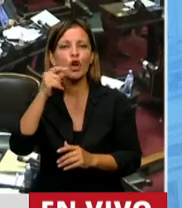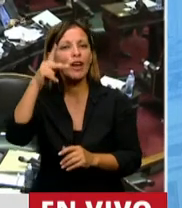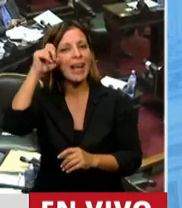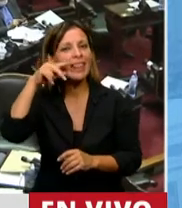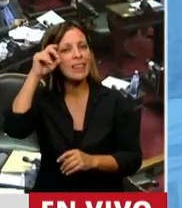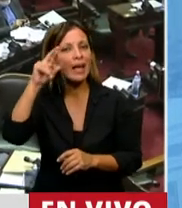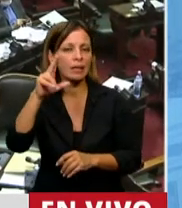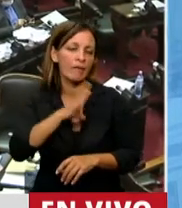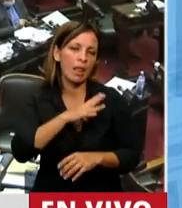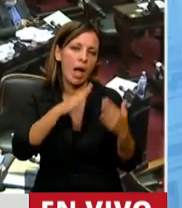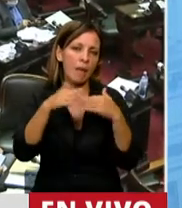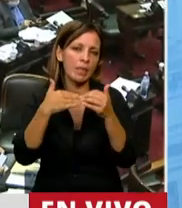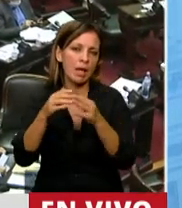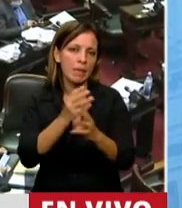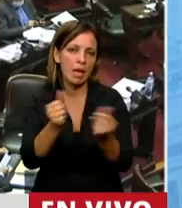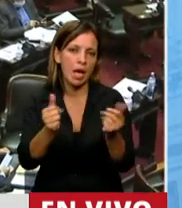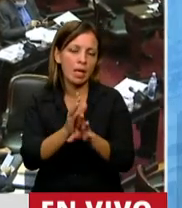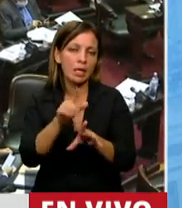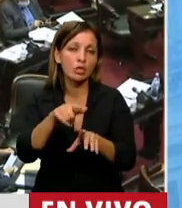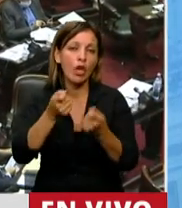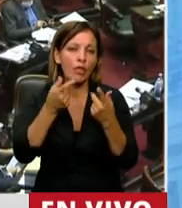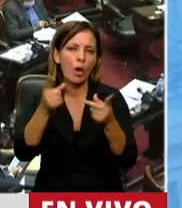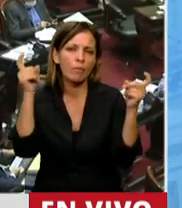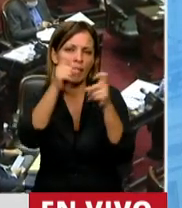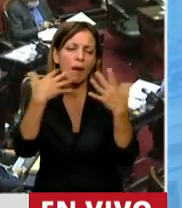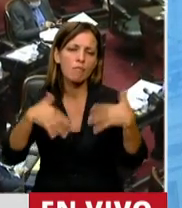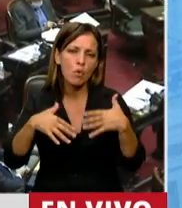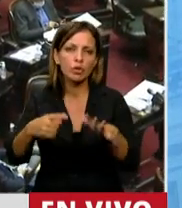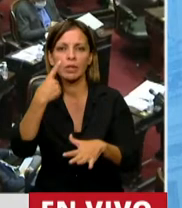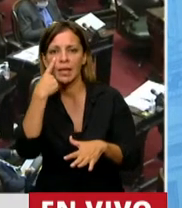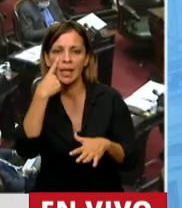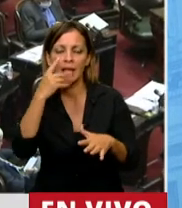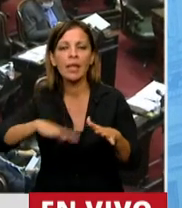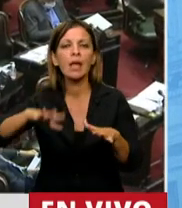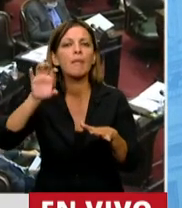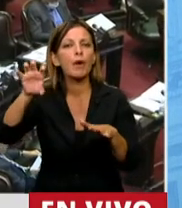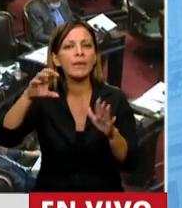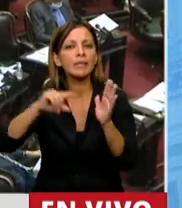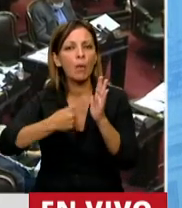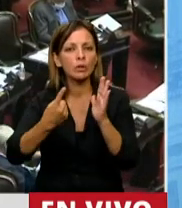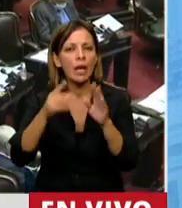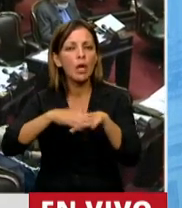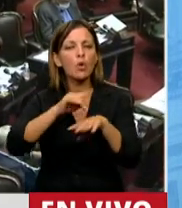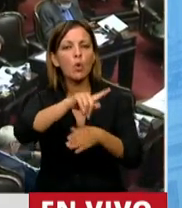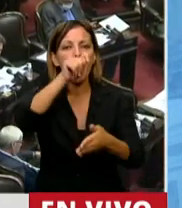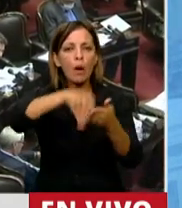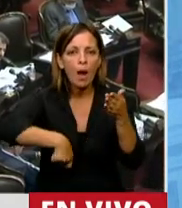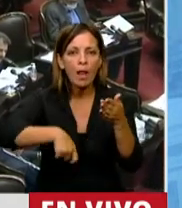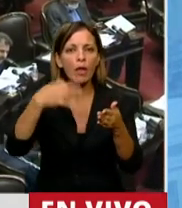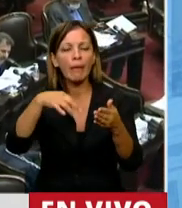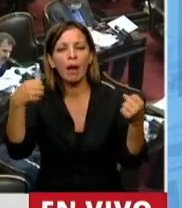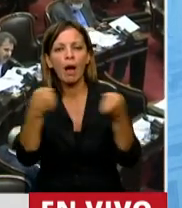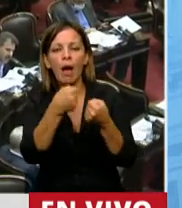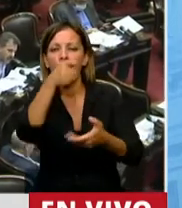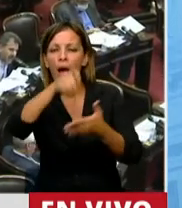muchísimas en la provincia de Buenos Aires. Ha complicado la vida a muchísimos intendentes de toda la provincia de Buenos Aires por convenios que tuvieron que firmar, que ellos